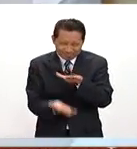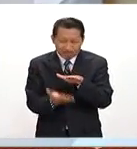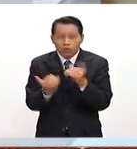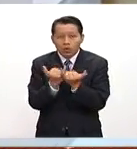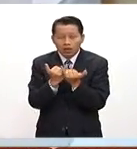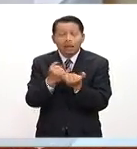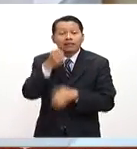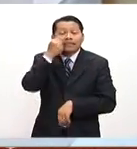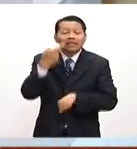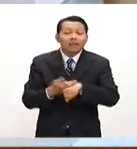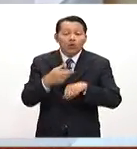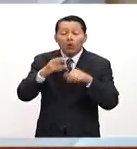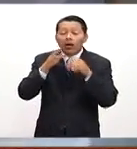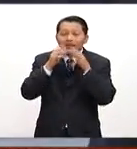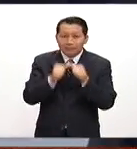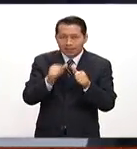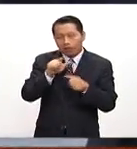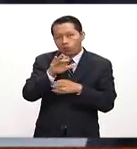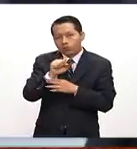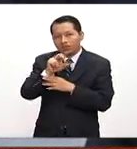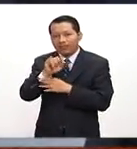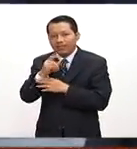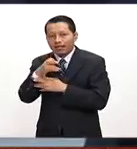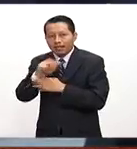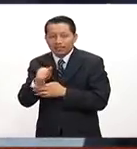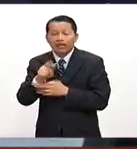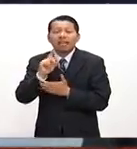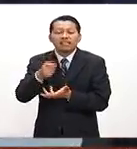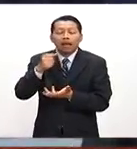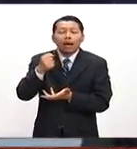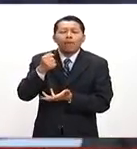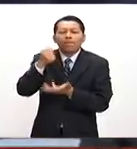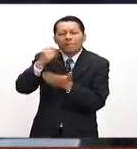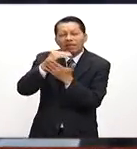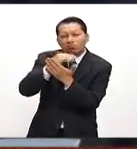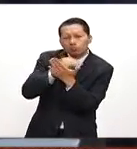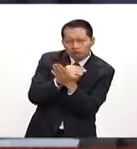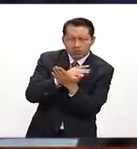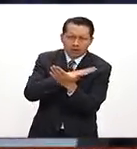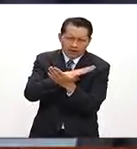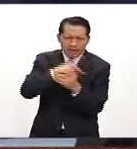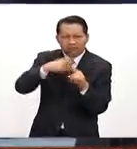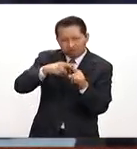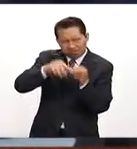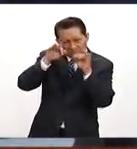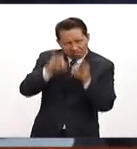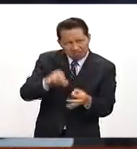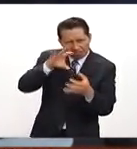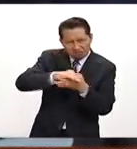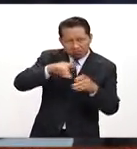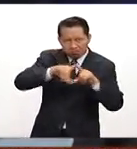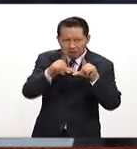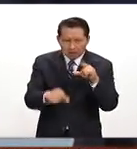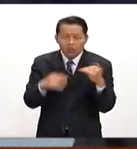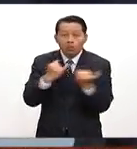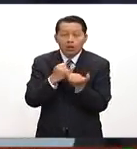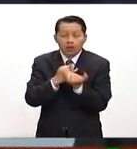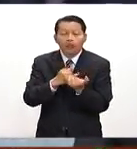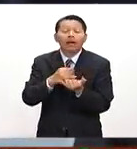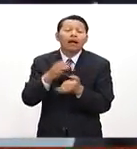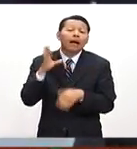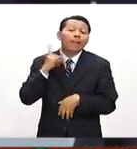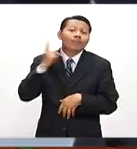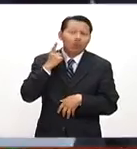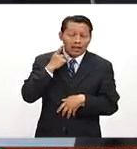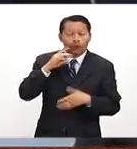secretario de Hacienda, Luis Videgaray, adelantó que este presupuesto será realista y con pronósticos conservadores. Luego de recibir el paquete económico, el Congreso tiene